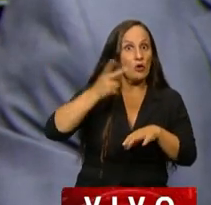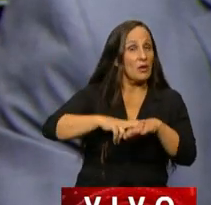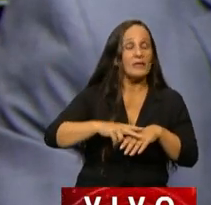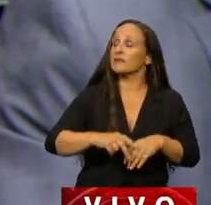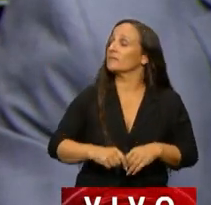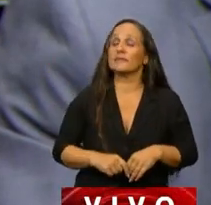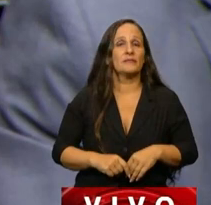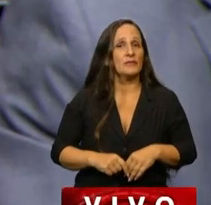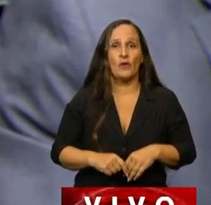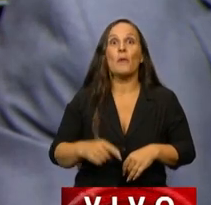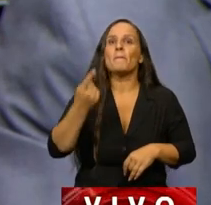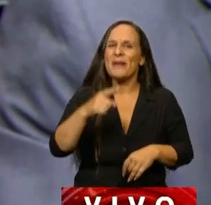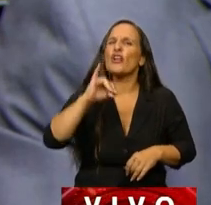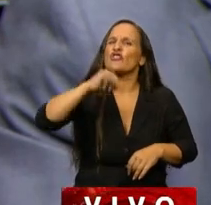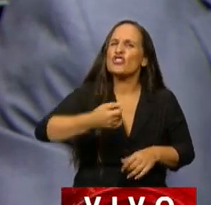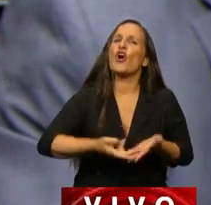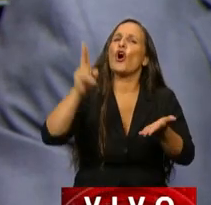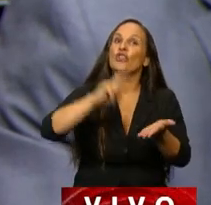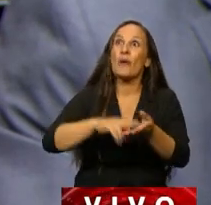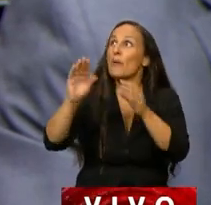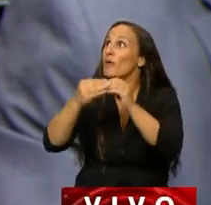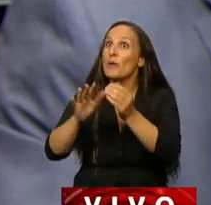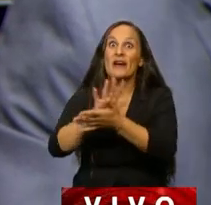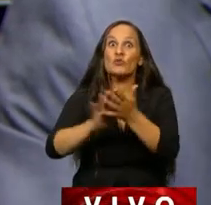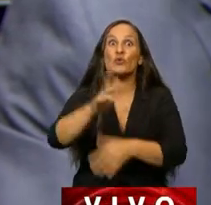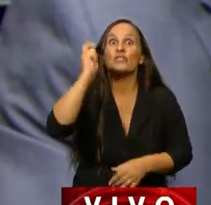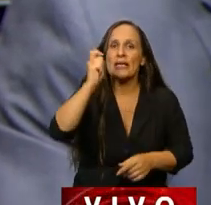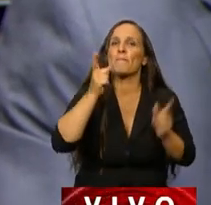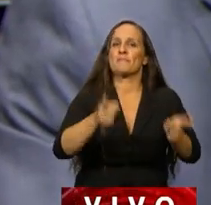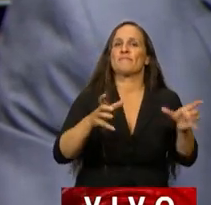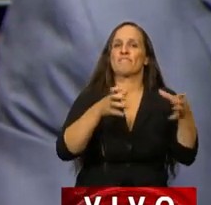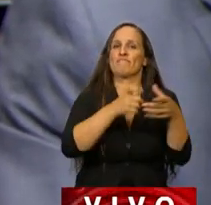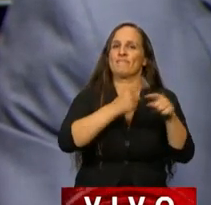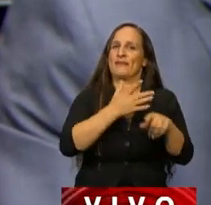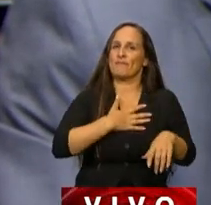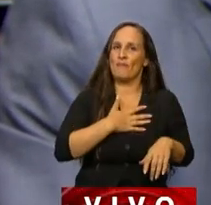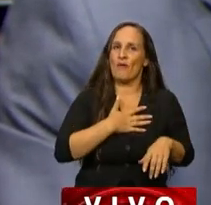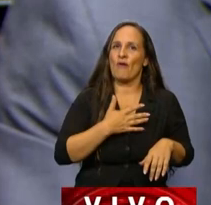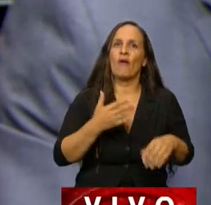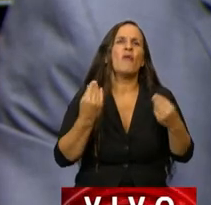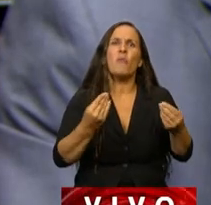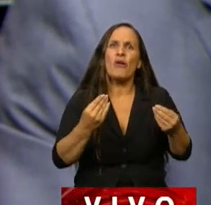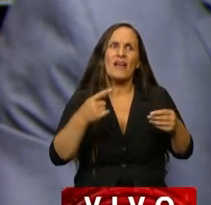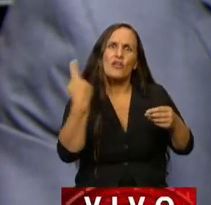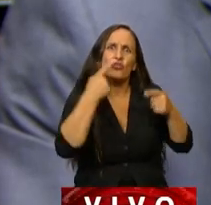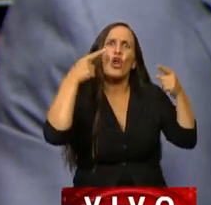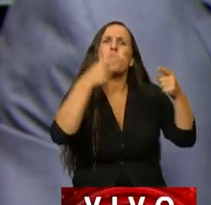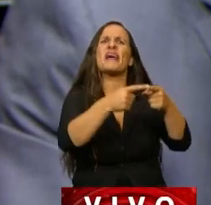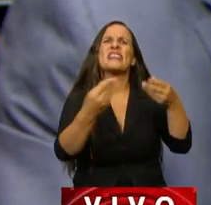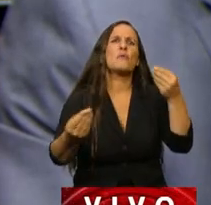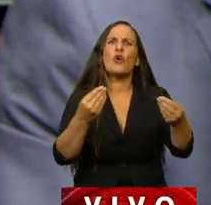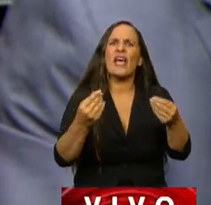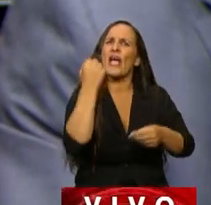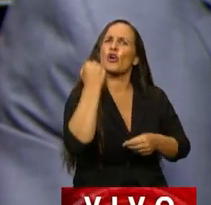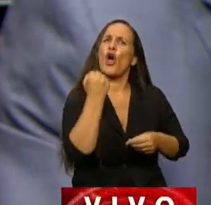quienes resolvamos el problema, logrando nuestros objetivos de independencia económica y